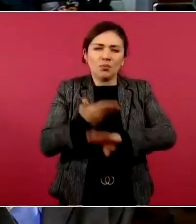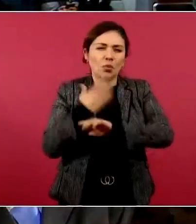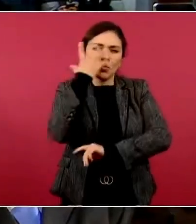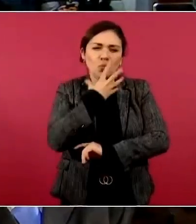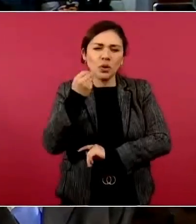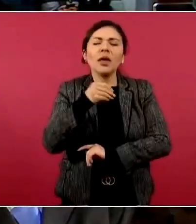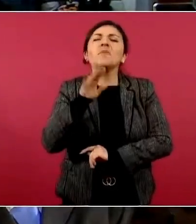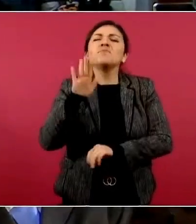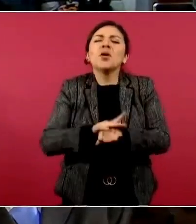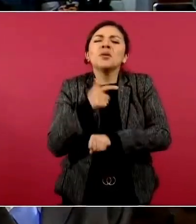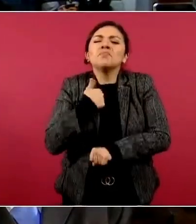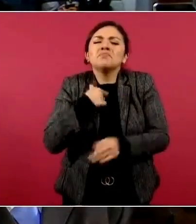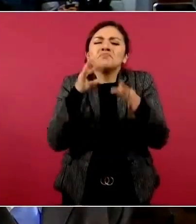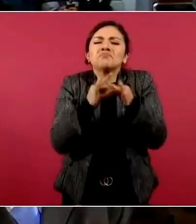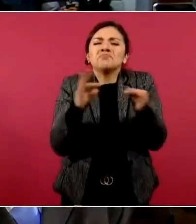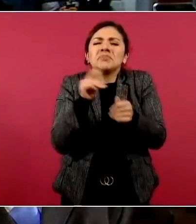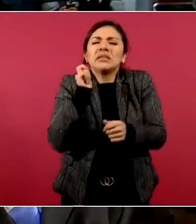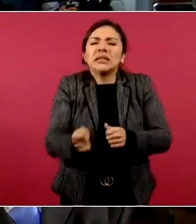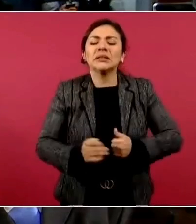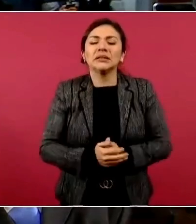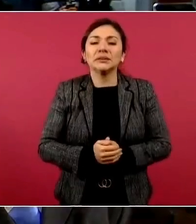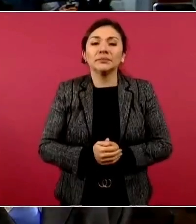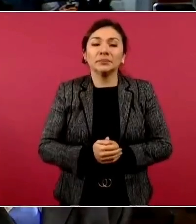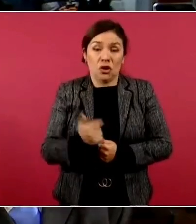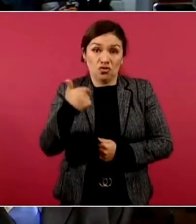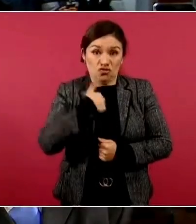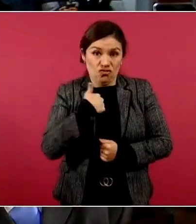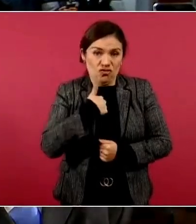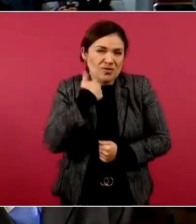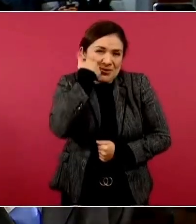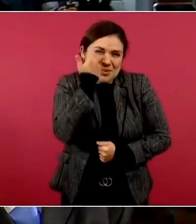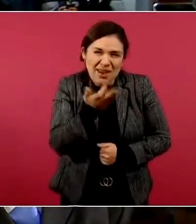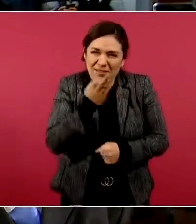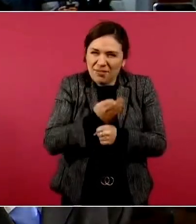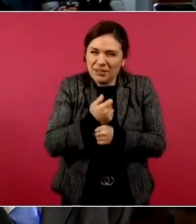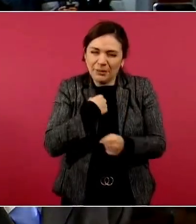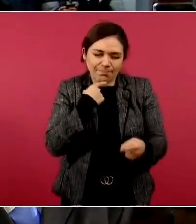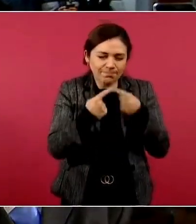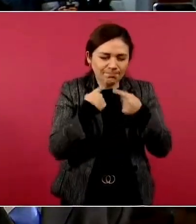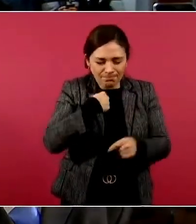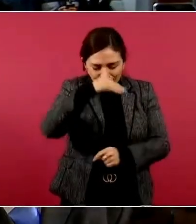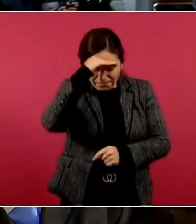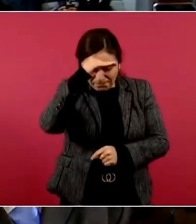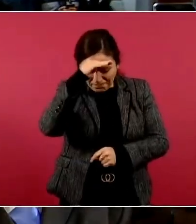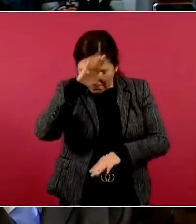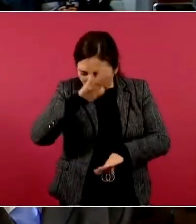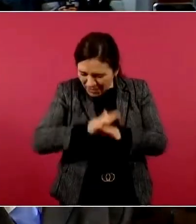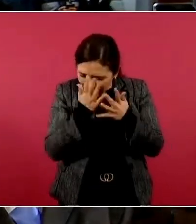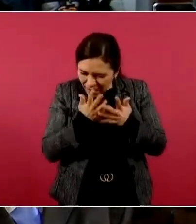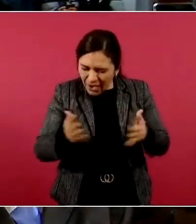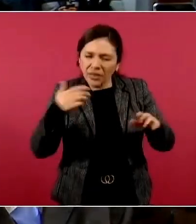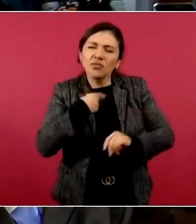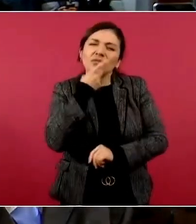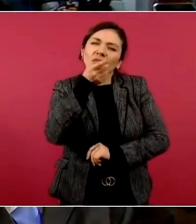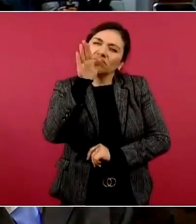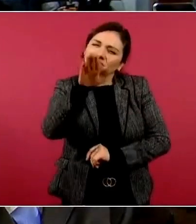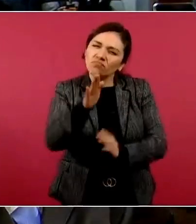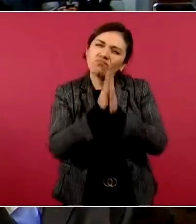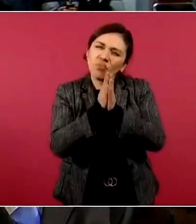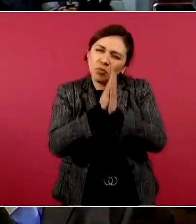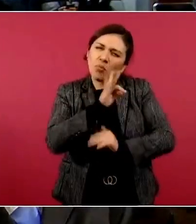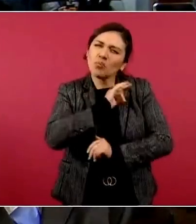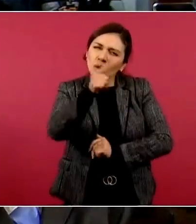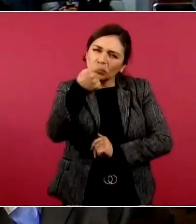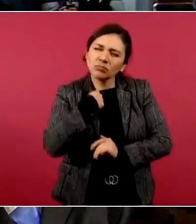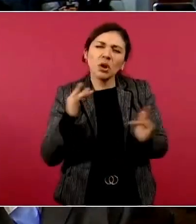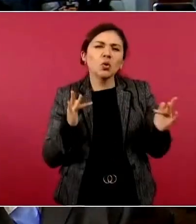aquí, porque lo que me he propuesto es tan grande que no puedo, y le quería pedir el favor de si me contacta con